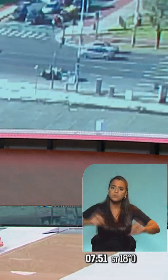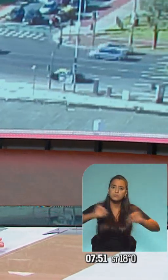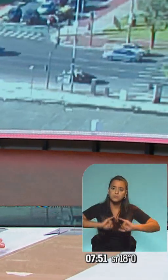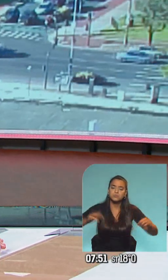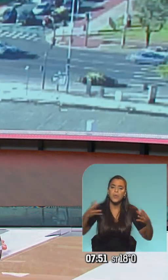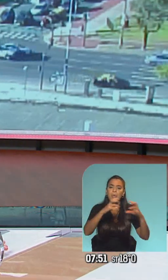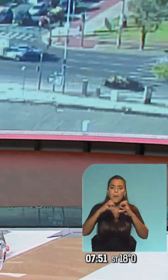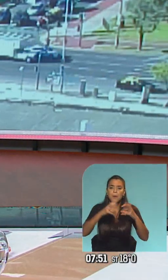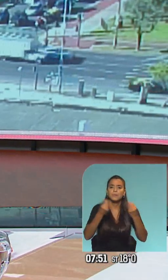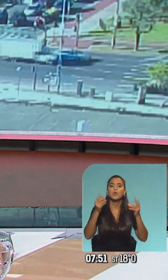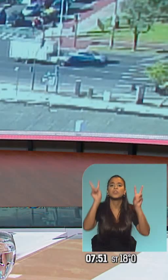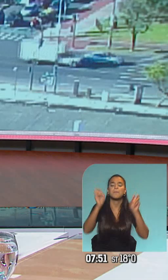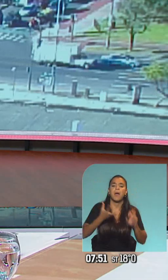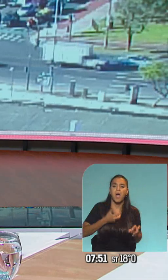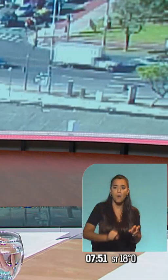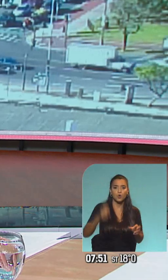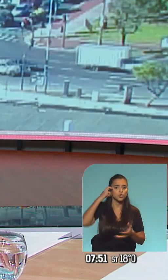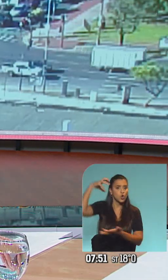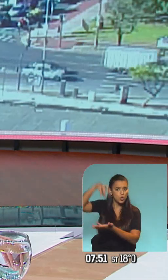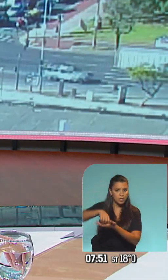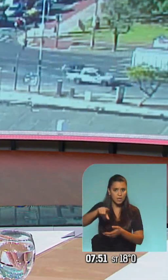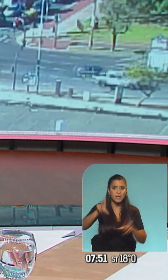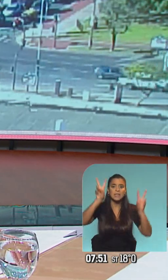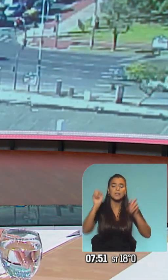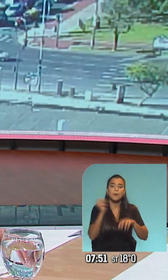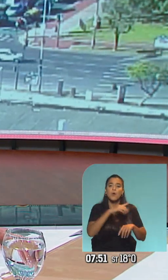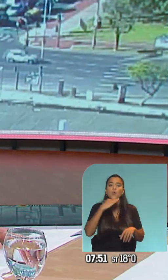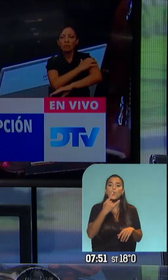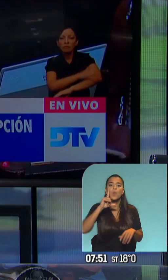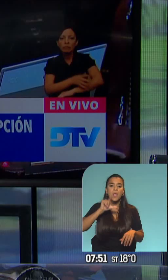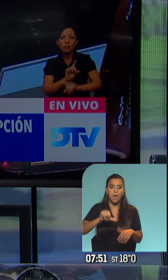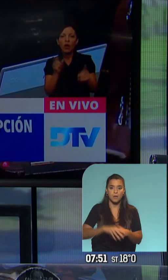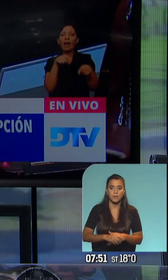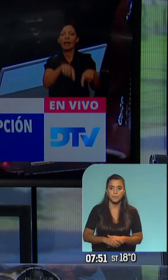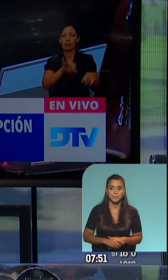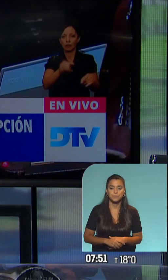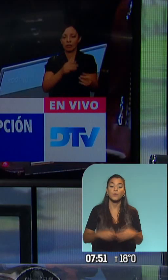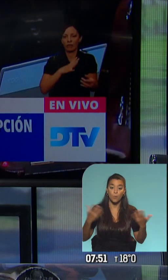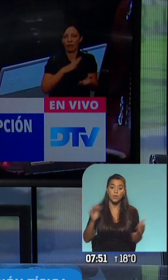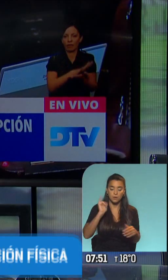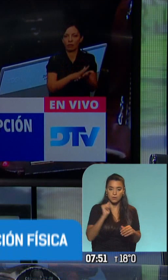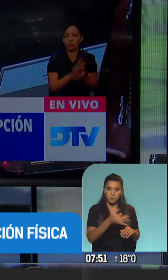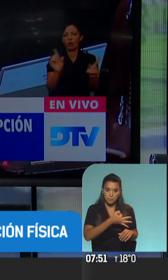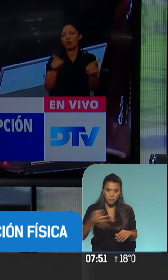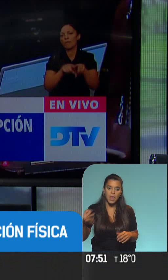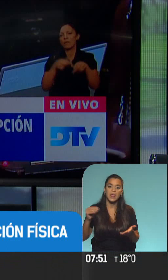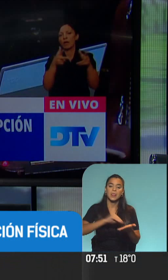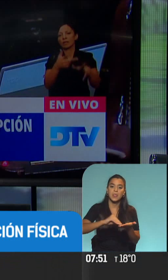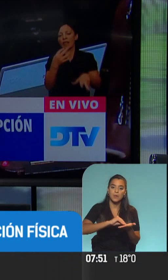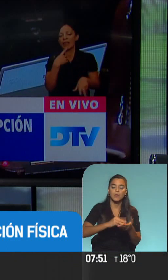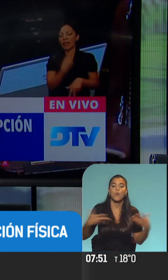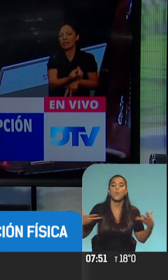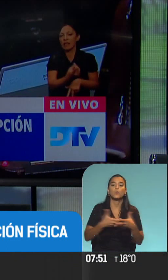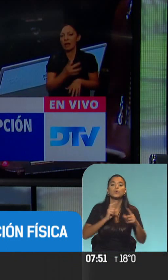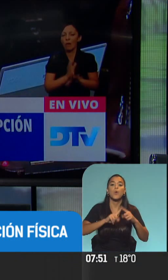tras el debate por el tema aborto en el congreso nacional es el tema para julia colonia bueno así es porque la diputada de juntos